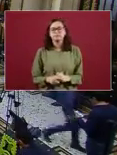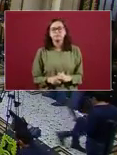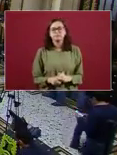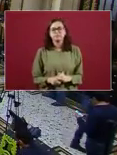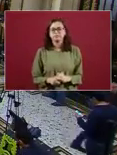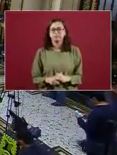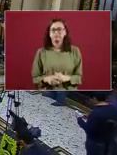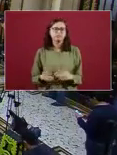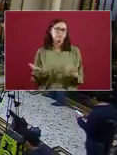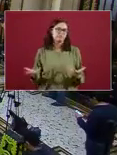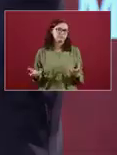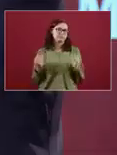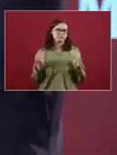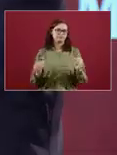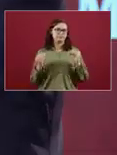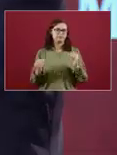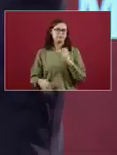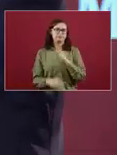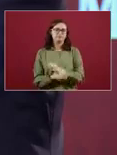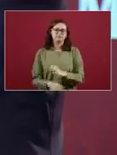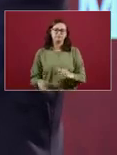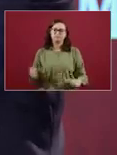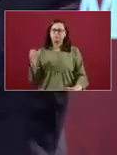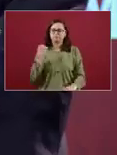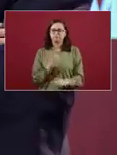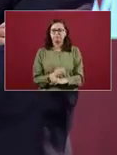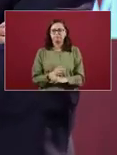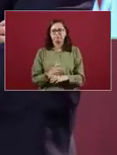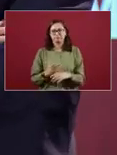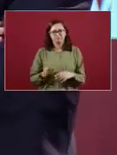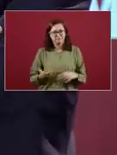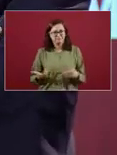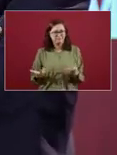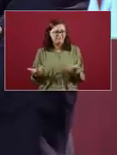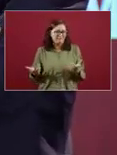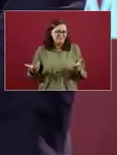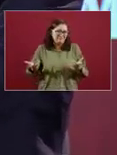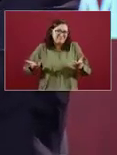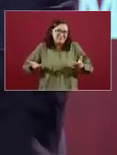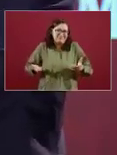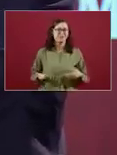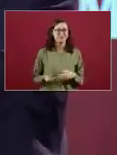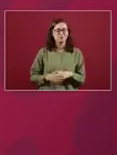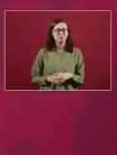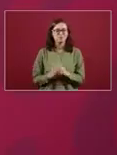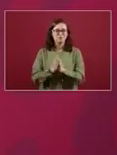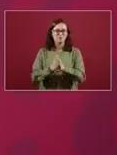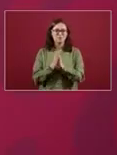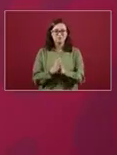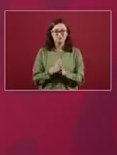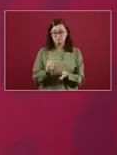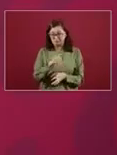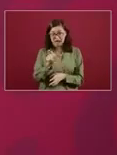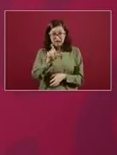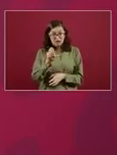y muchas cosas. Pues que quién no ha leído a León Portilla.